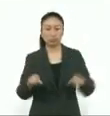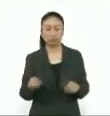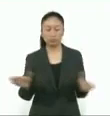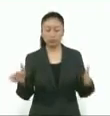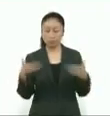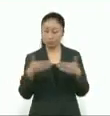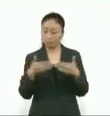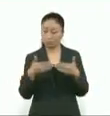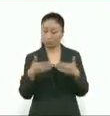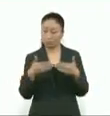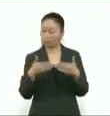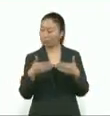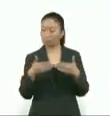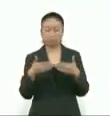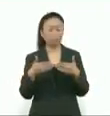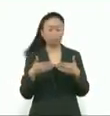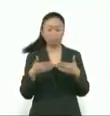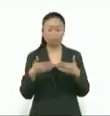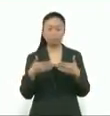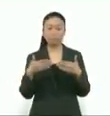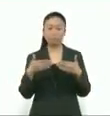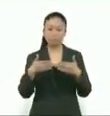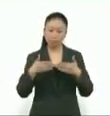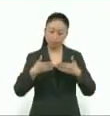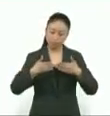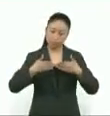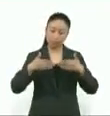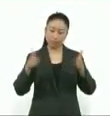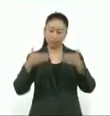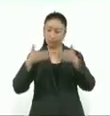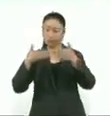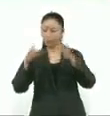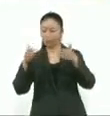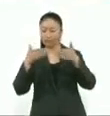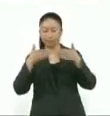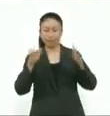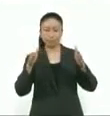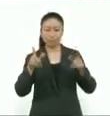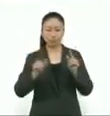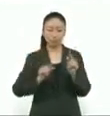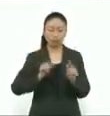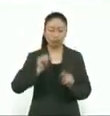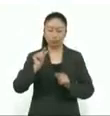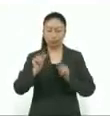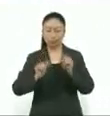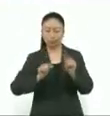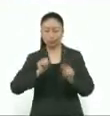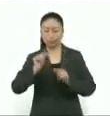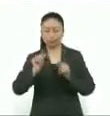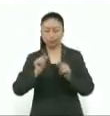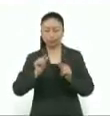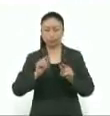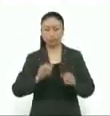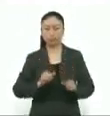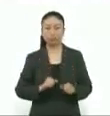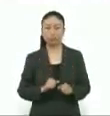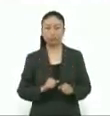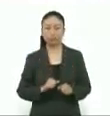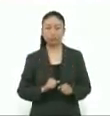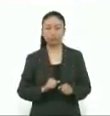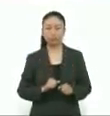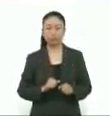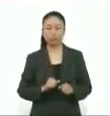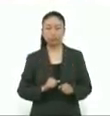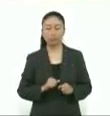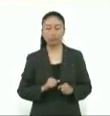cierren, sino que podamos ir abriendo las puertas que nos faltan, incluida la de la